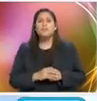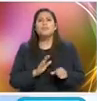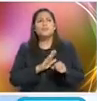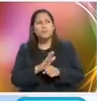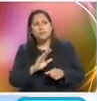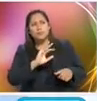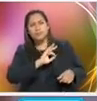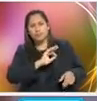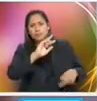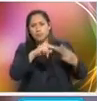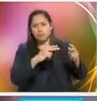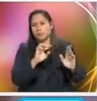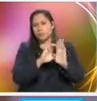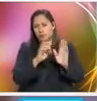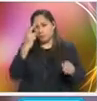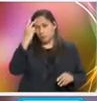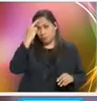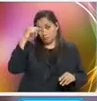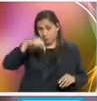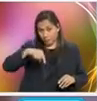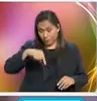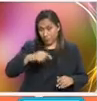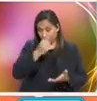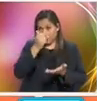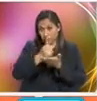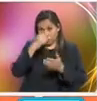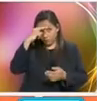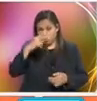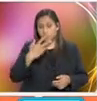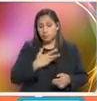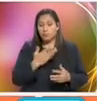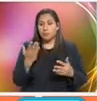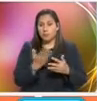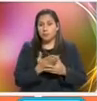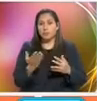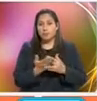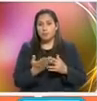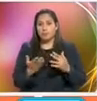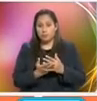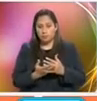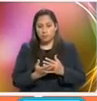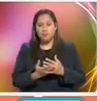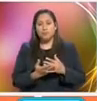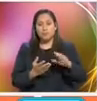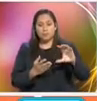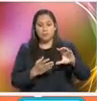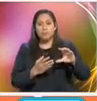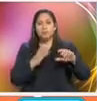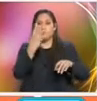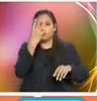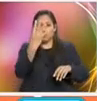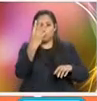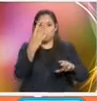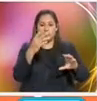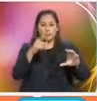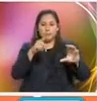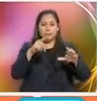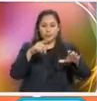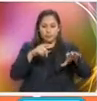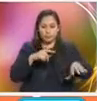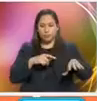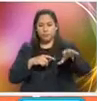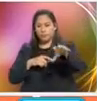¿Bellas Artes? Aquí, no sé. Por ejemplo, en la Ciudad de México están divididos en circuitos. Hay 4 circuitos, ¿no?, dependiendo de la